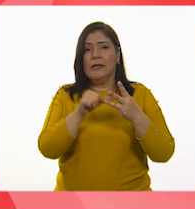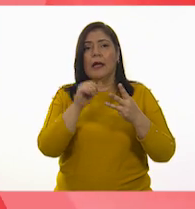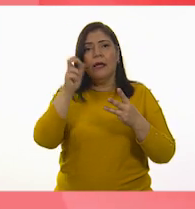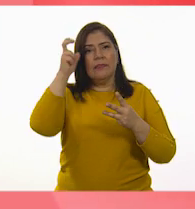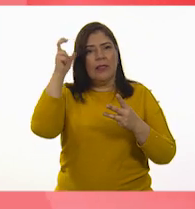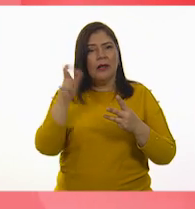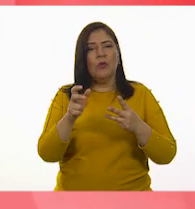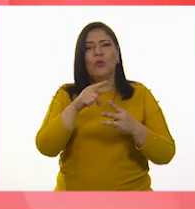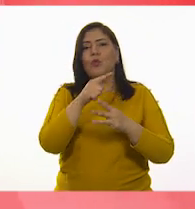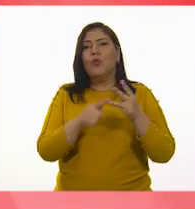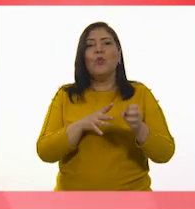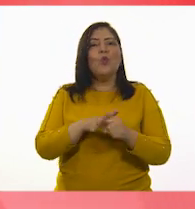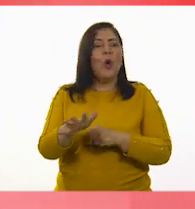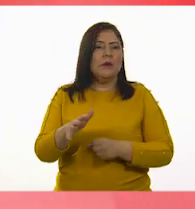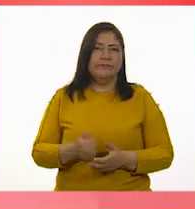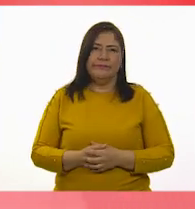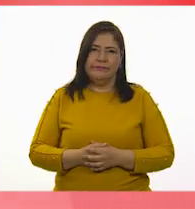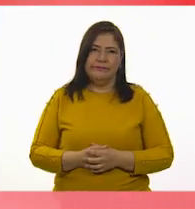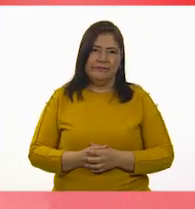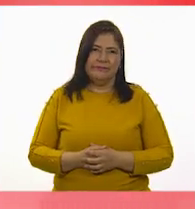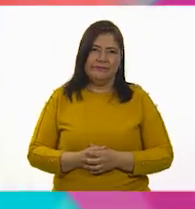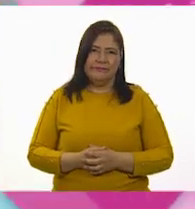Hidalgo.